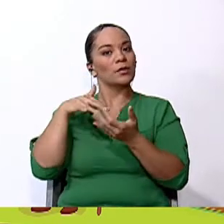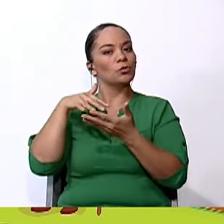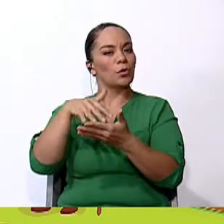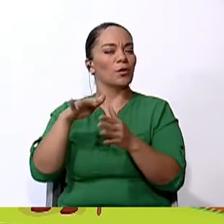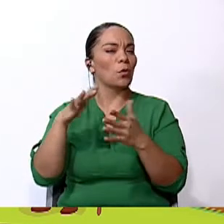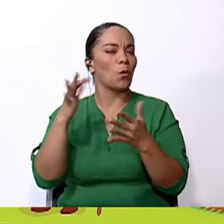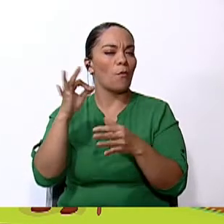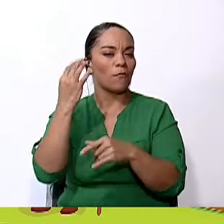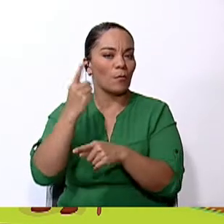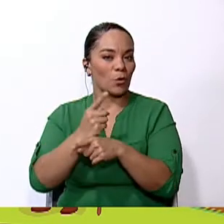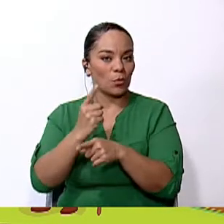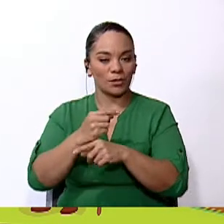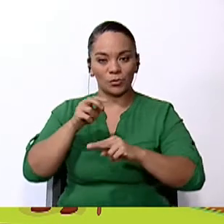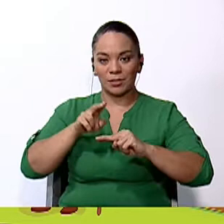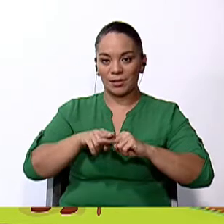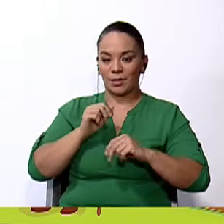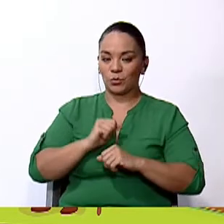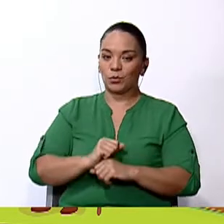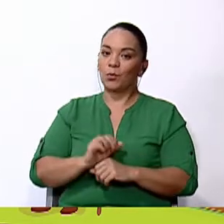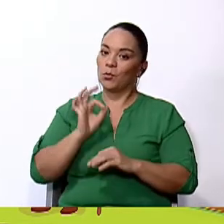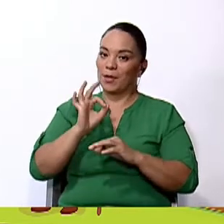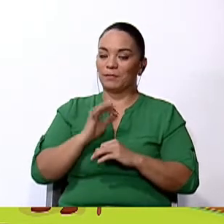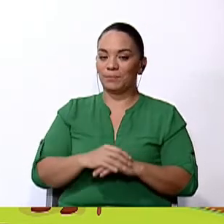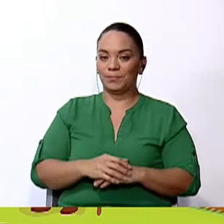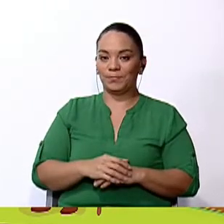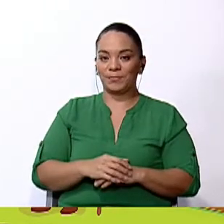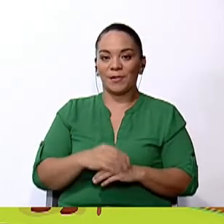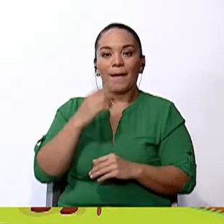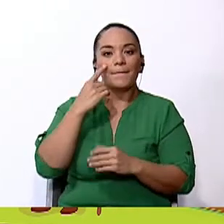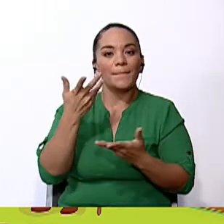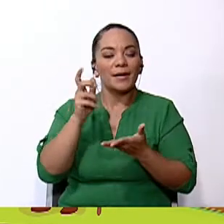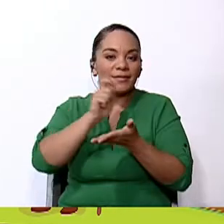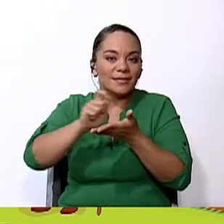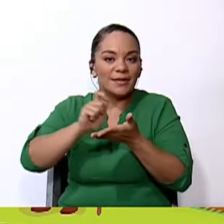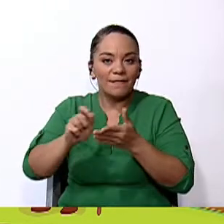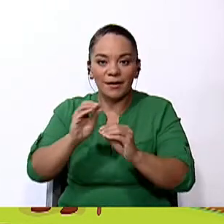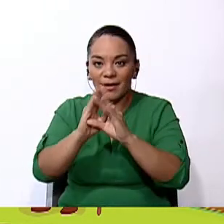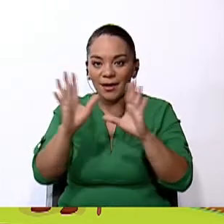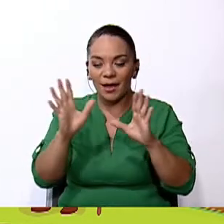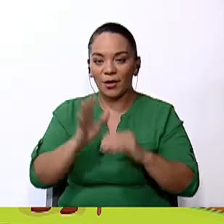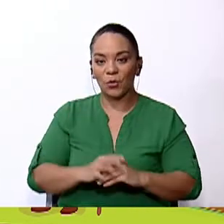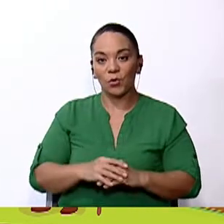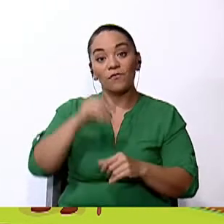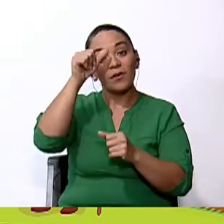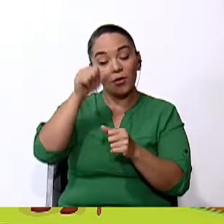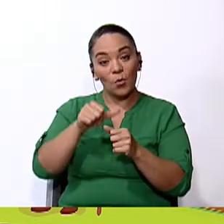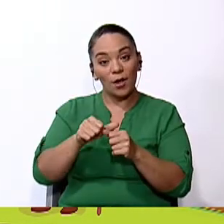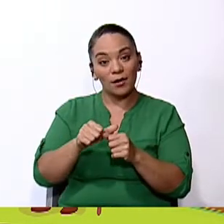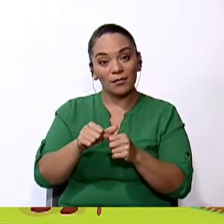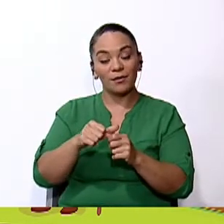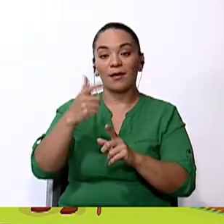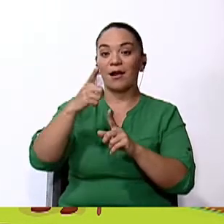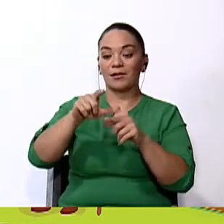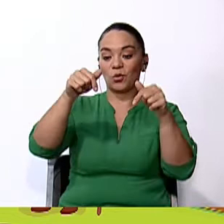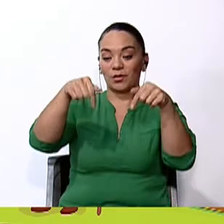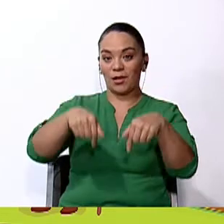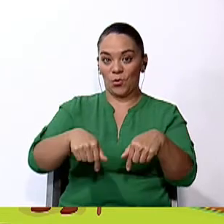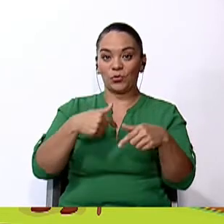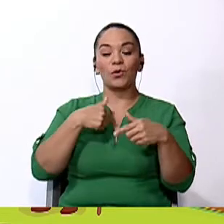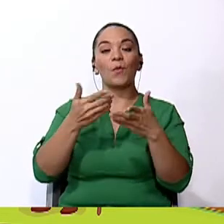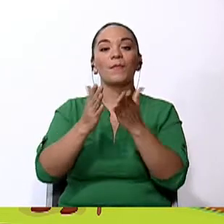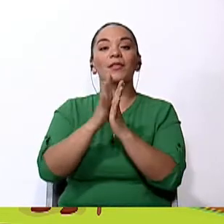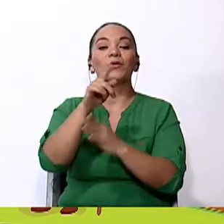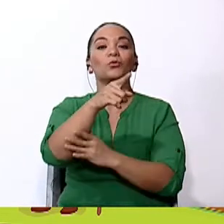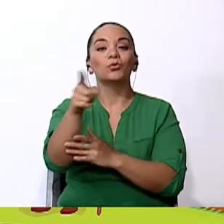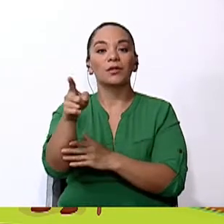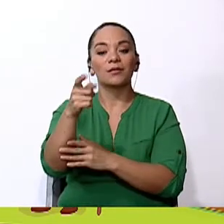sentarnos. Muy bien. ¿Para qué? Para escribir, por supuesto. Recuerden que en la lección de hoy les voy a pedir que